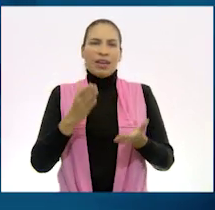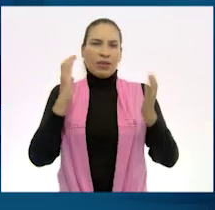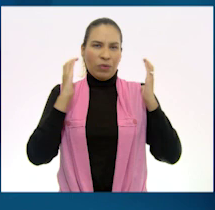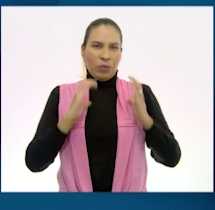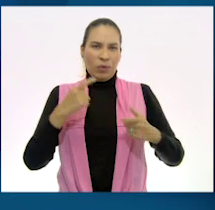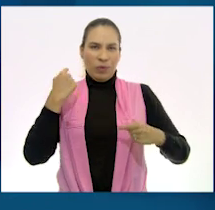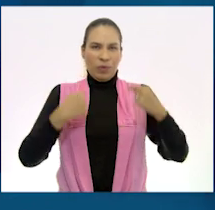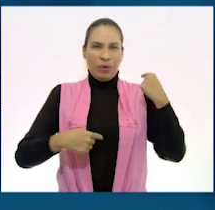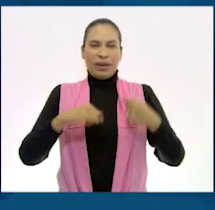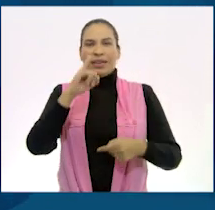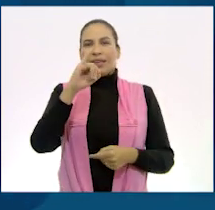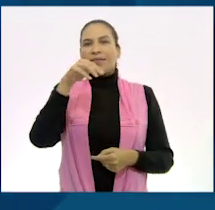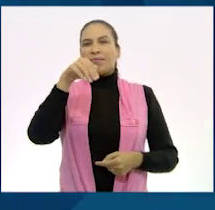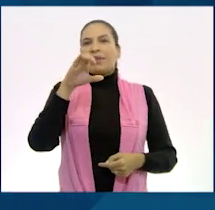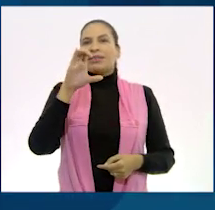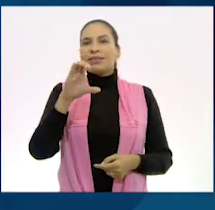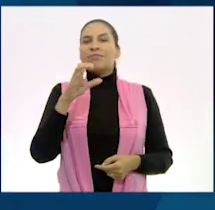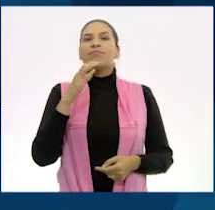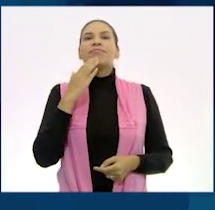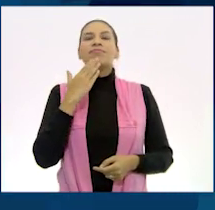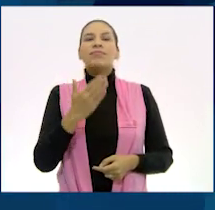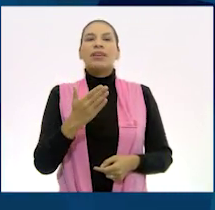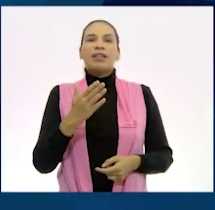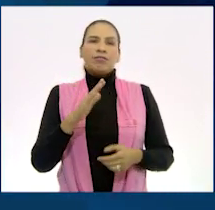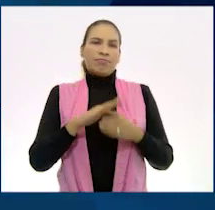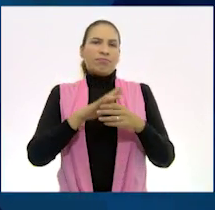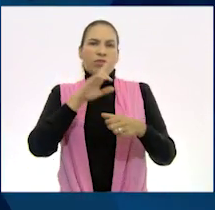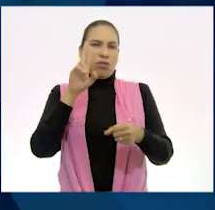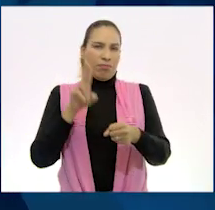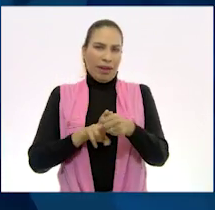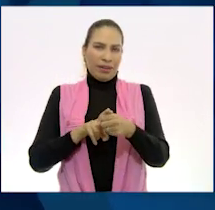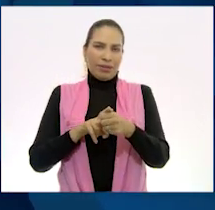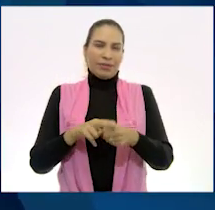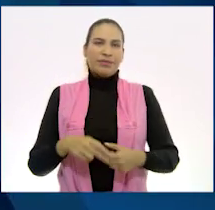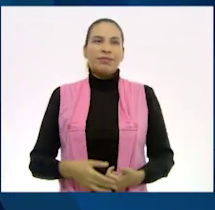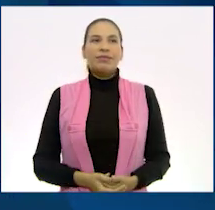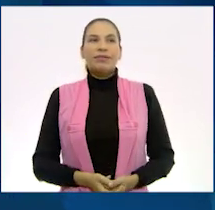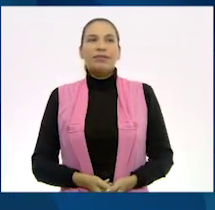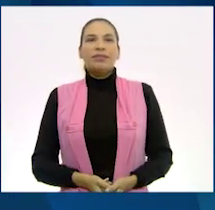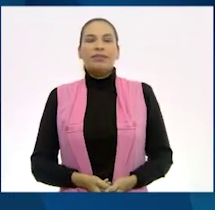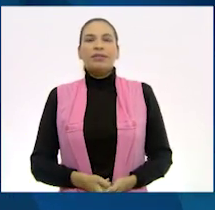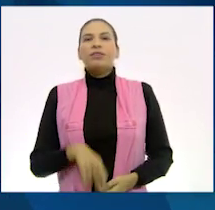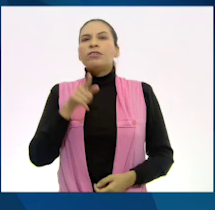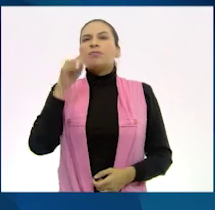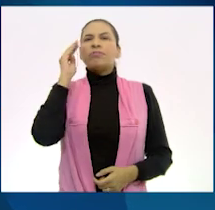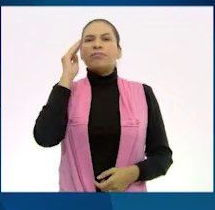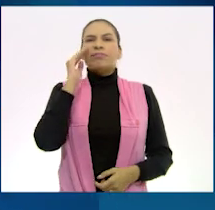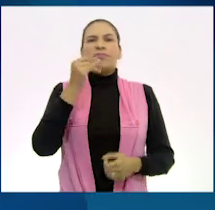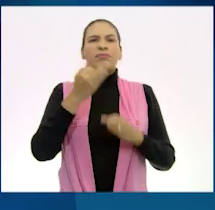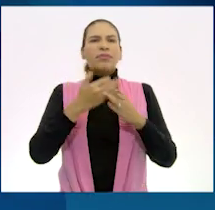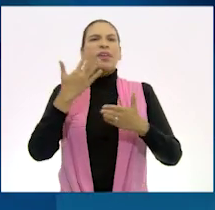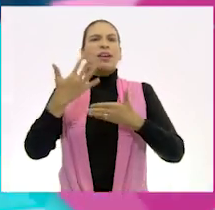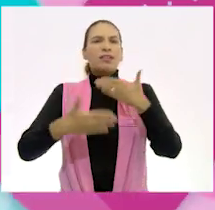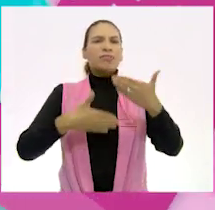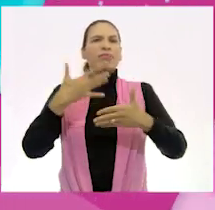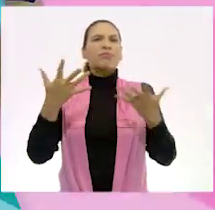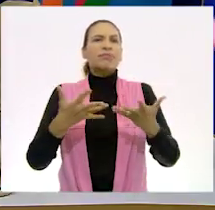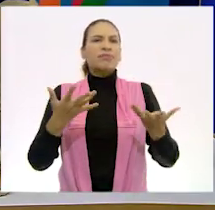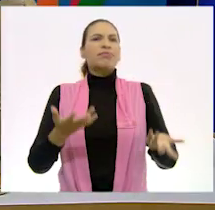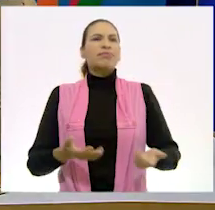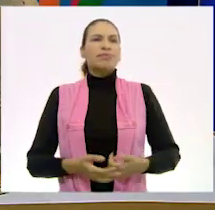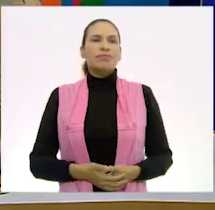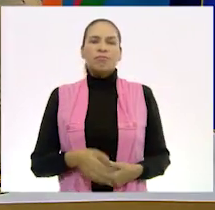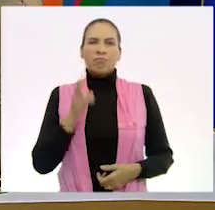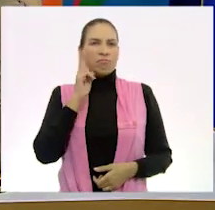masa corporal está en un intervalo normal. ¿Qué te pareció el procedimiento, Ale?